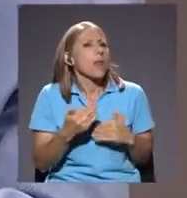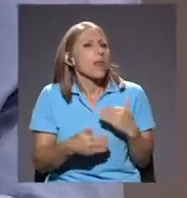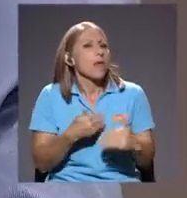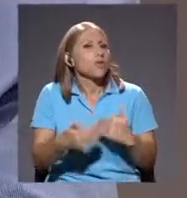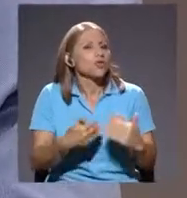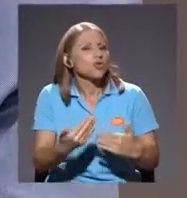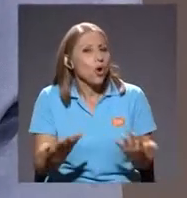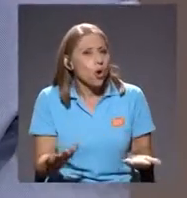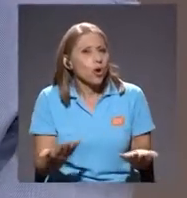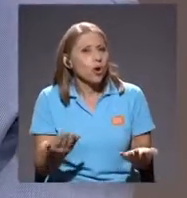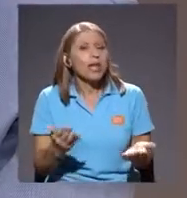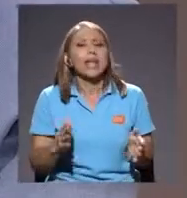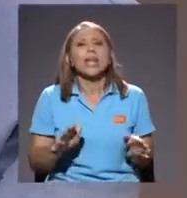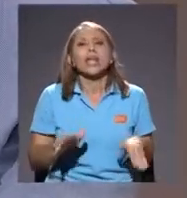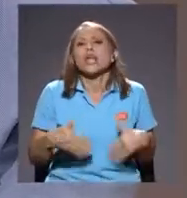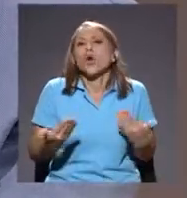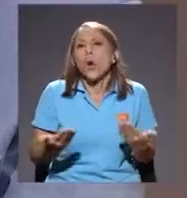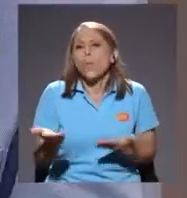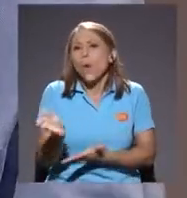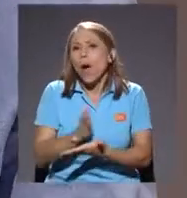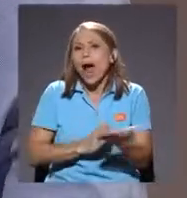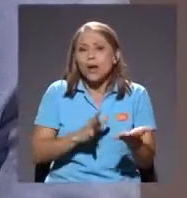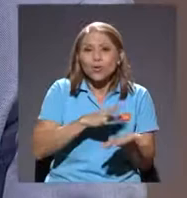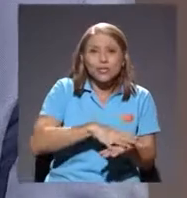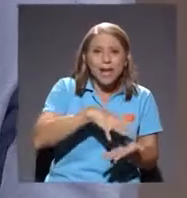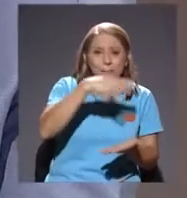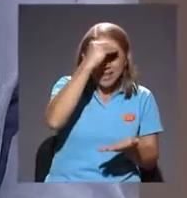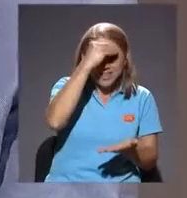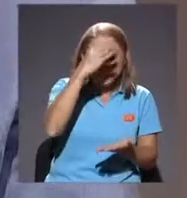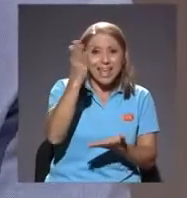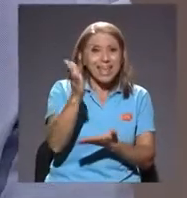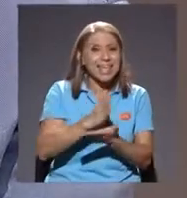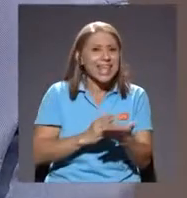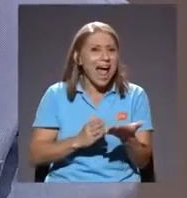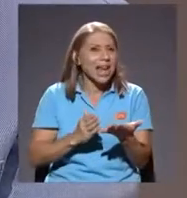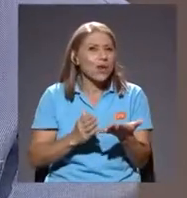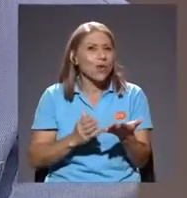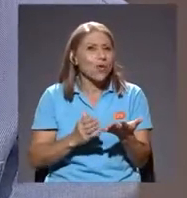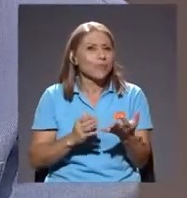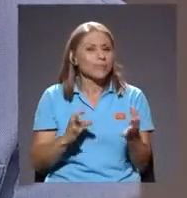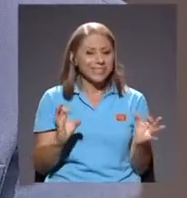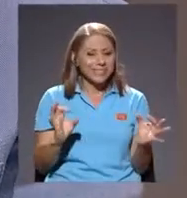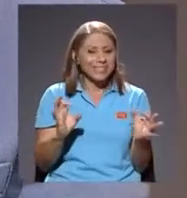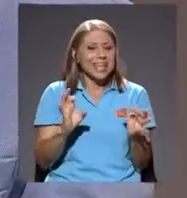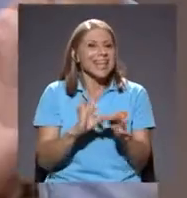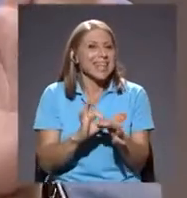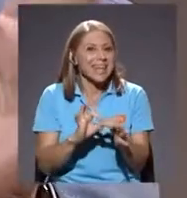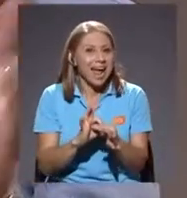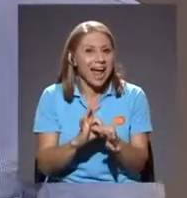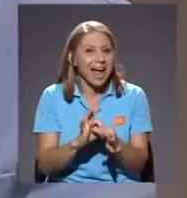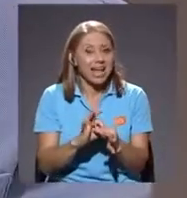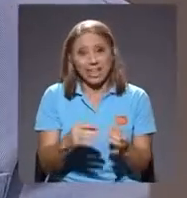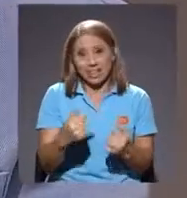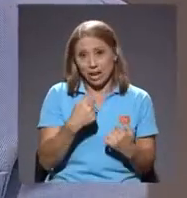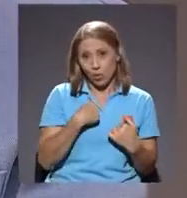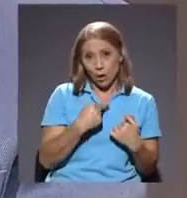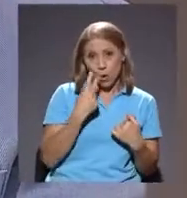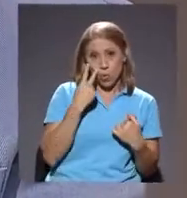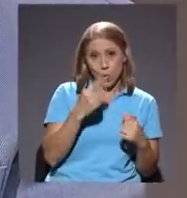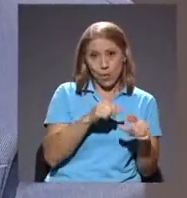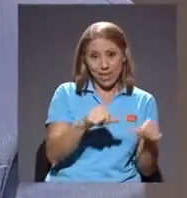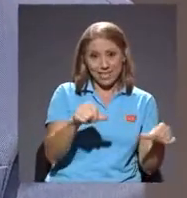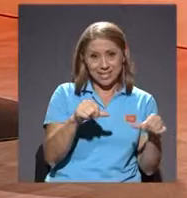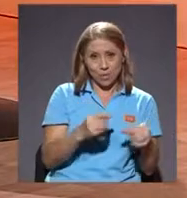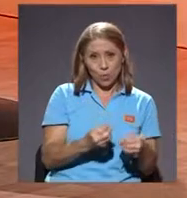cómo algo se aprende y algo se liga entre lo que uno ve en el sector público y cuando está